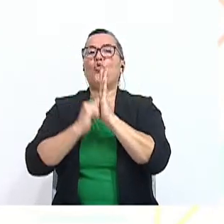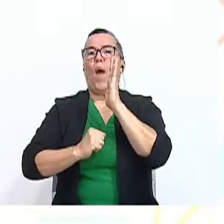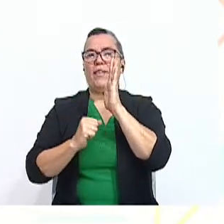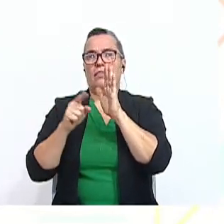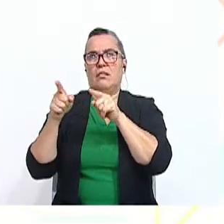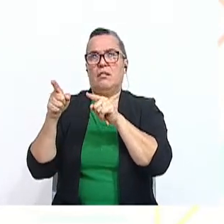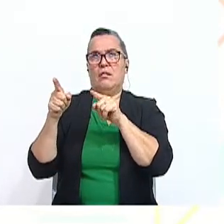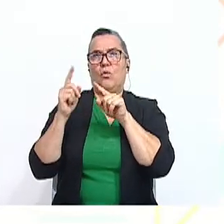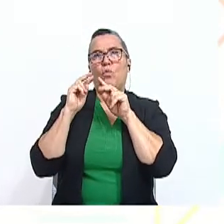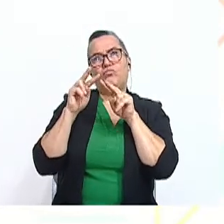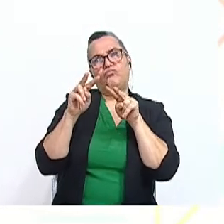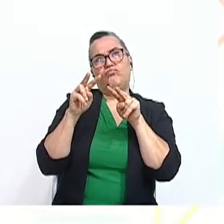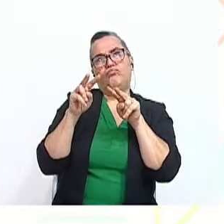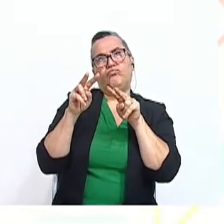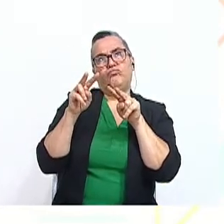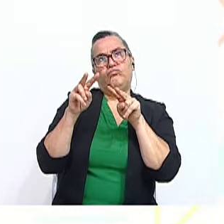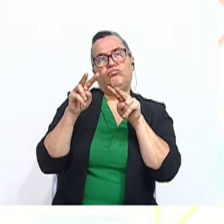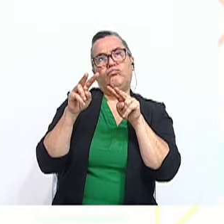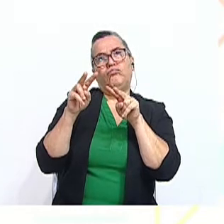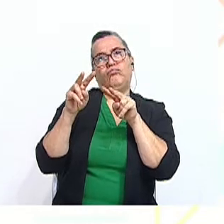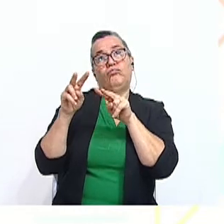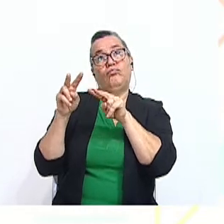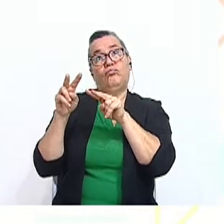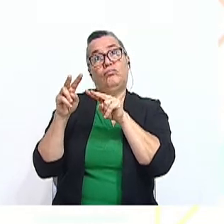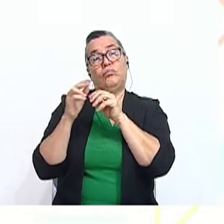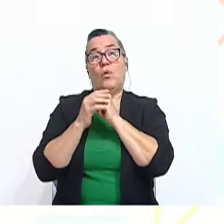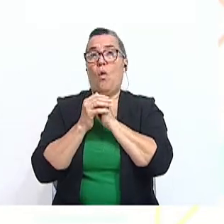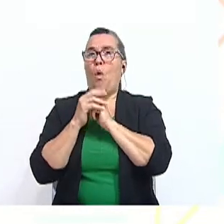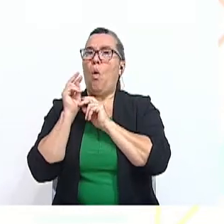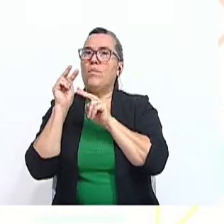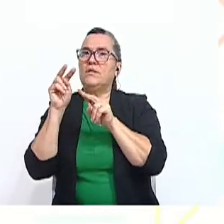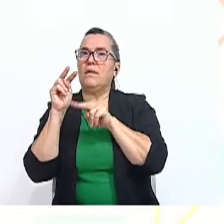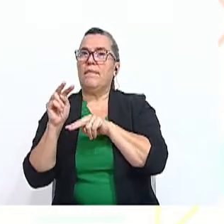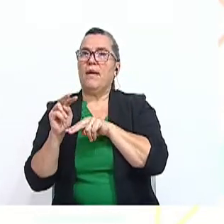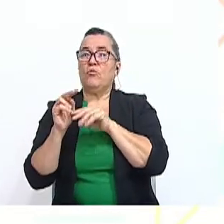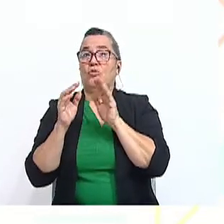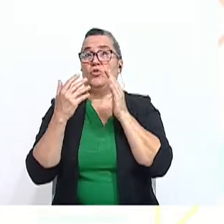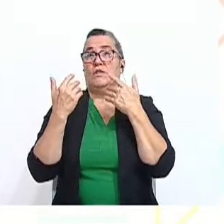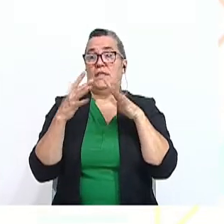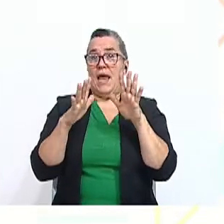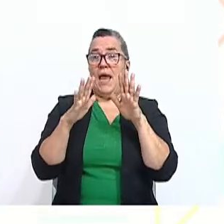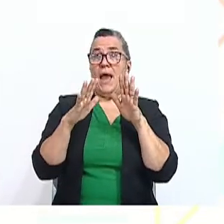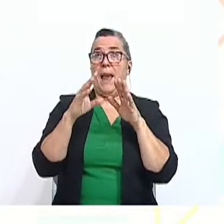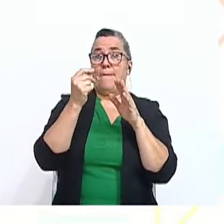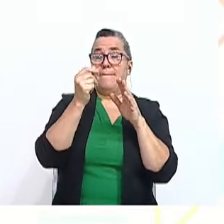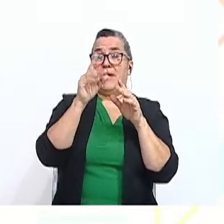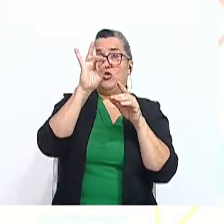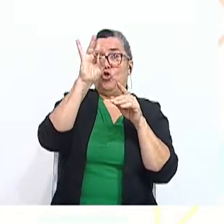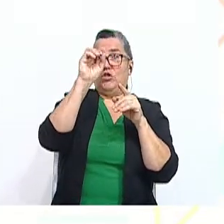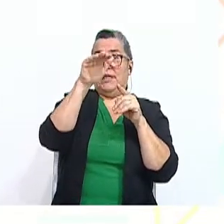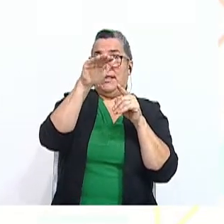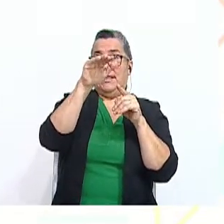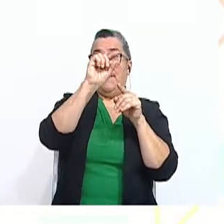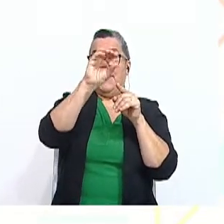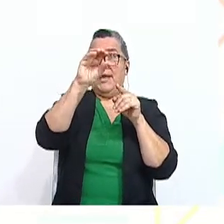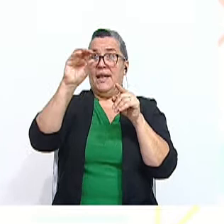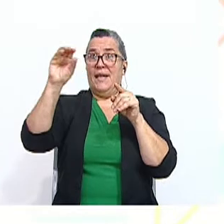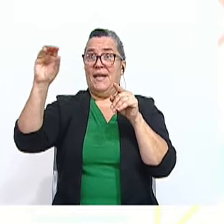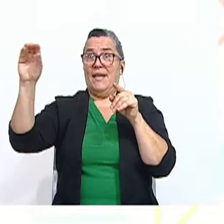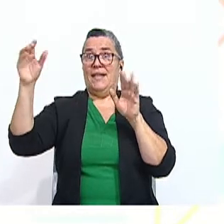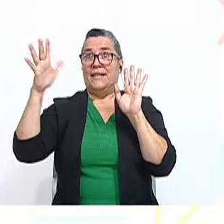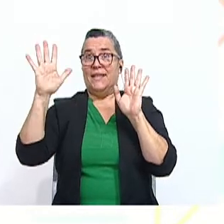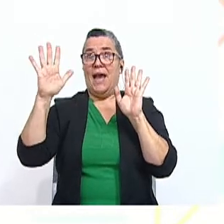representarlo entonces? Ahora, observemos que el precio es